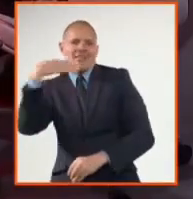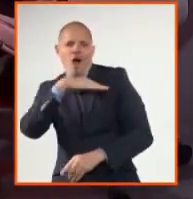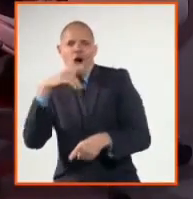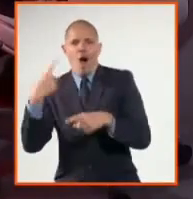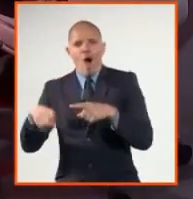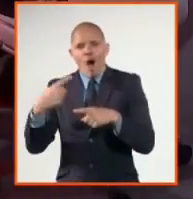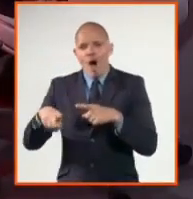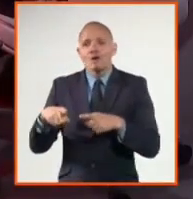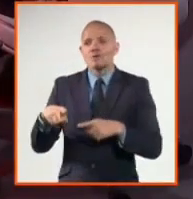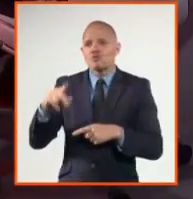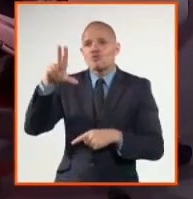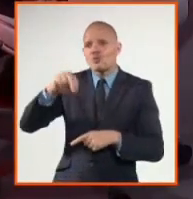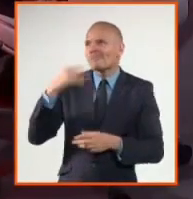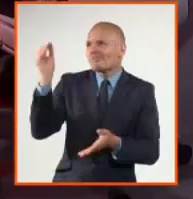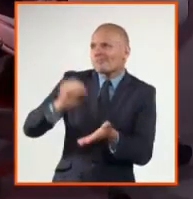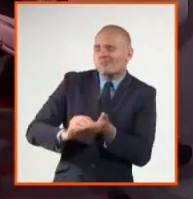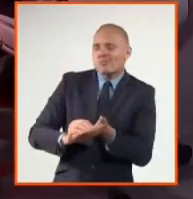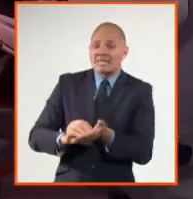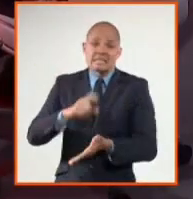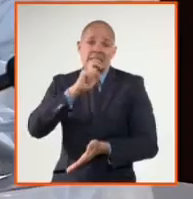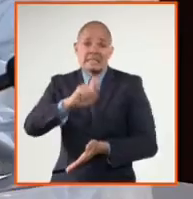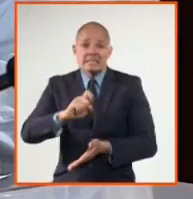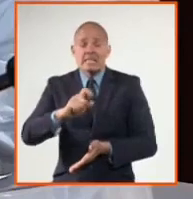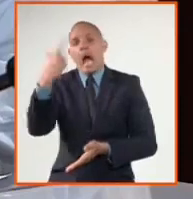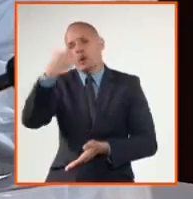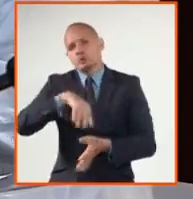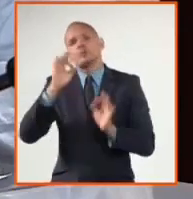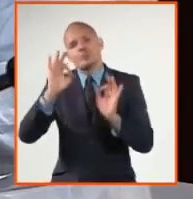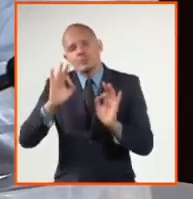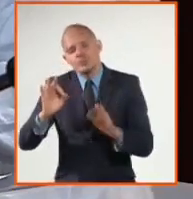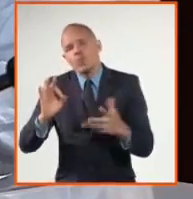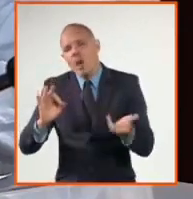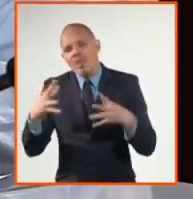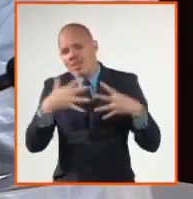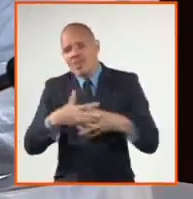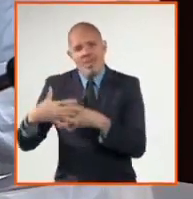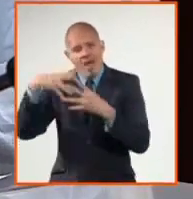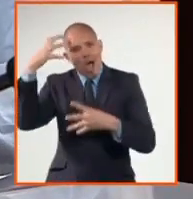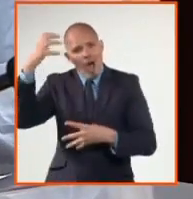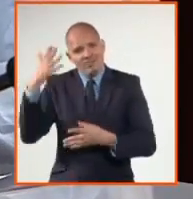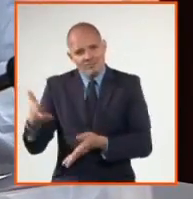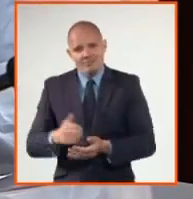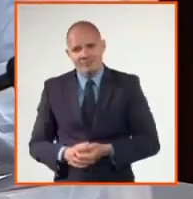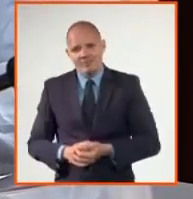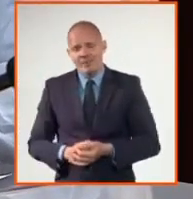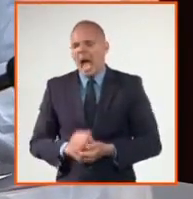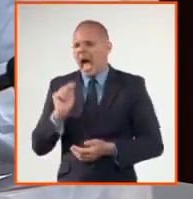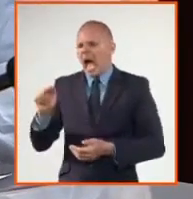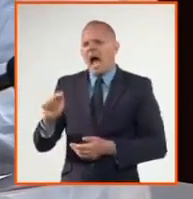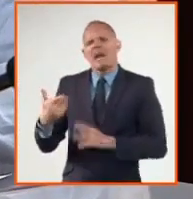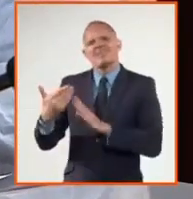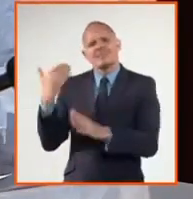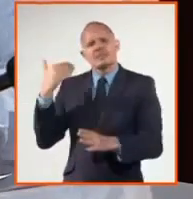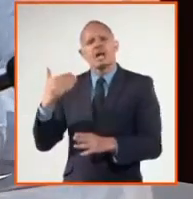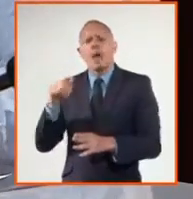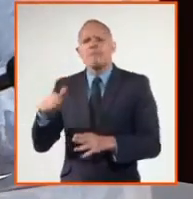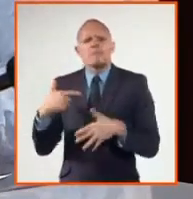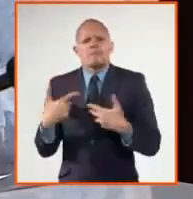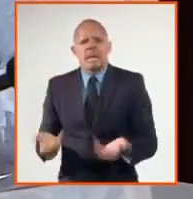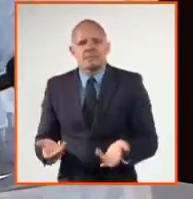explicado que en esta turbina lo que tuvimos fue un fallo en la lubricación se explicaba en el reportaje hemos tenido varios momentos